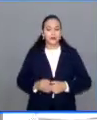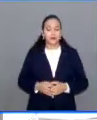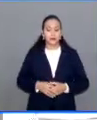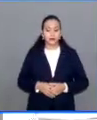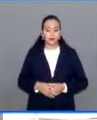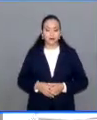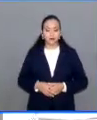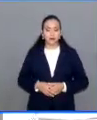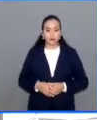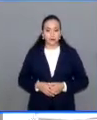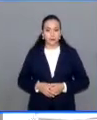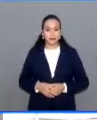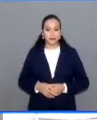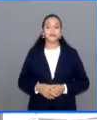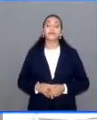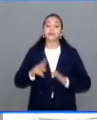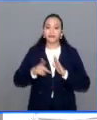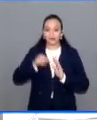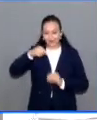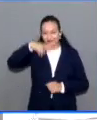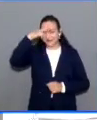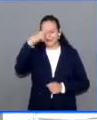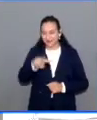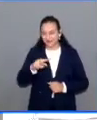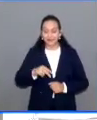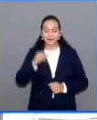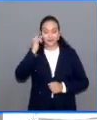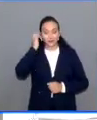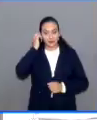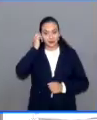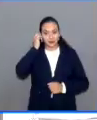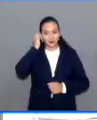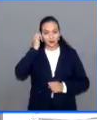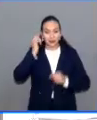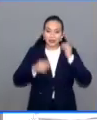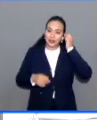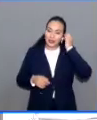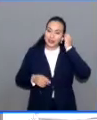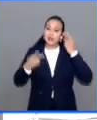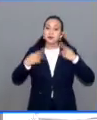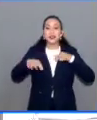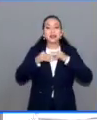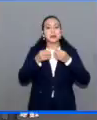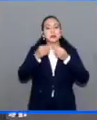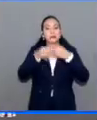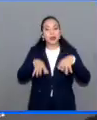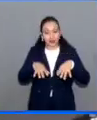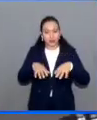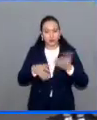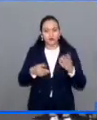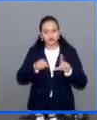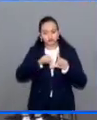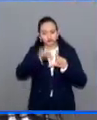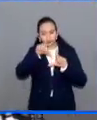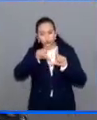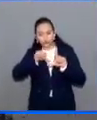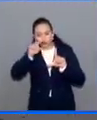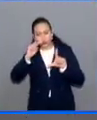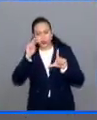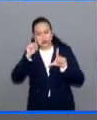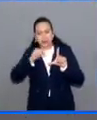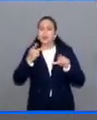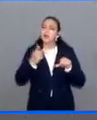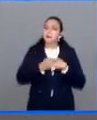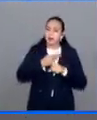Y de nuevo en nuestro país, en julio, la tasa de desempleo de la Organización para la Cooperación y el Desarrollo Económico se